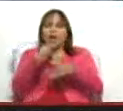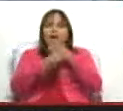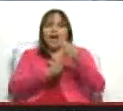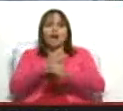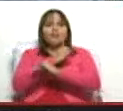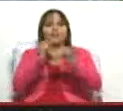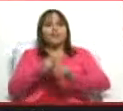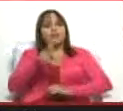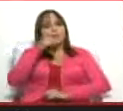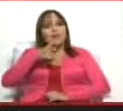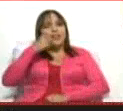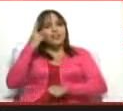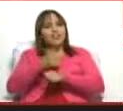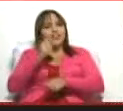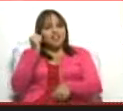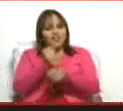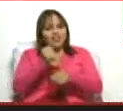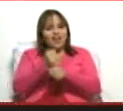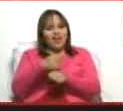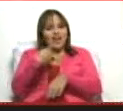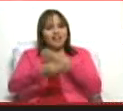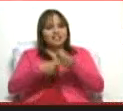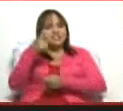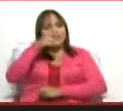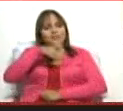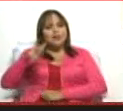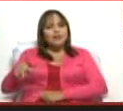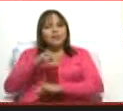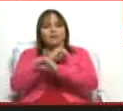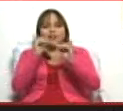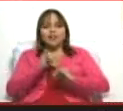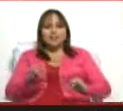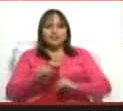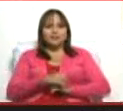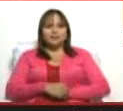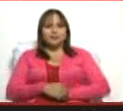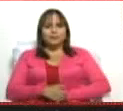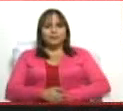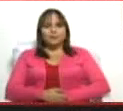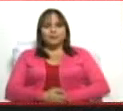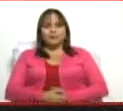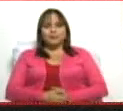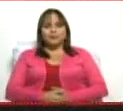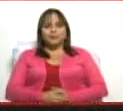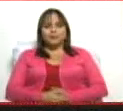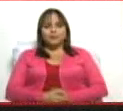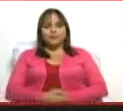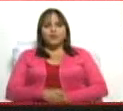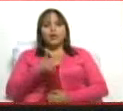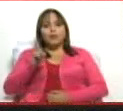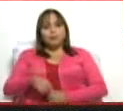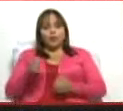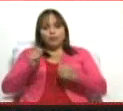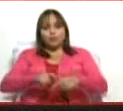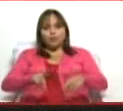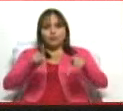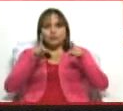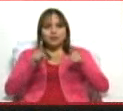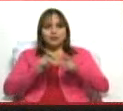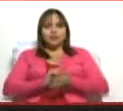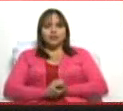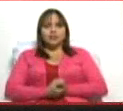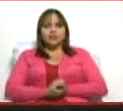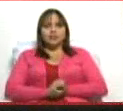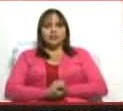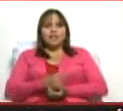que trabajar para hacer feliz a nuestro pueblo. Mire, aprovecho la oportunidad para decirle a los que